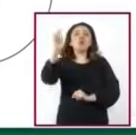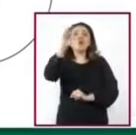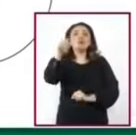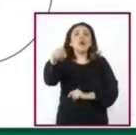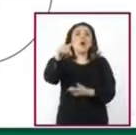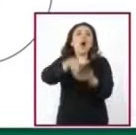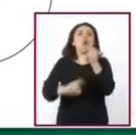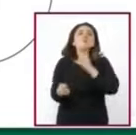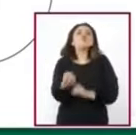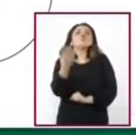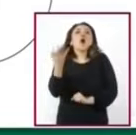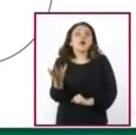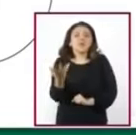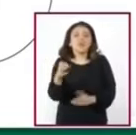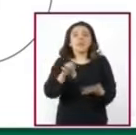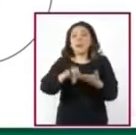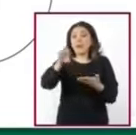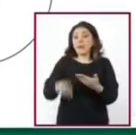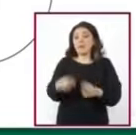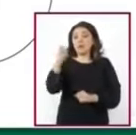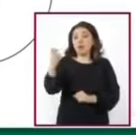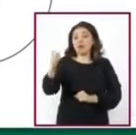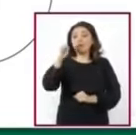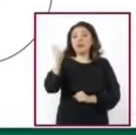que representa, en este caso